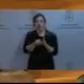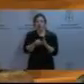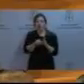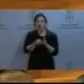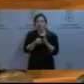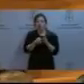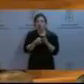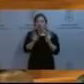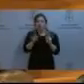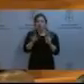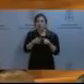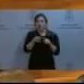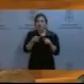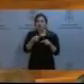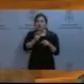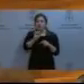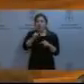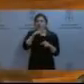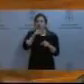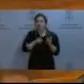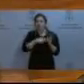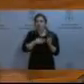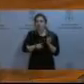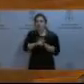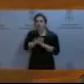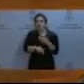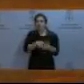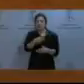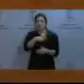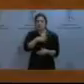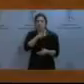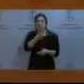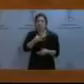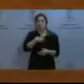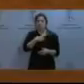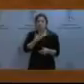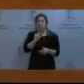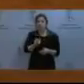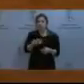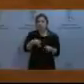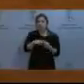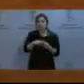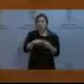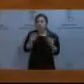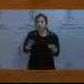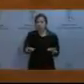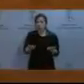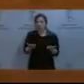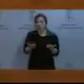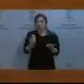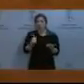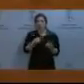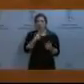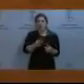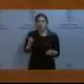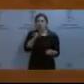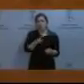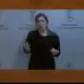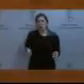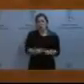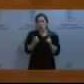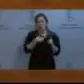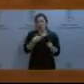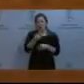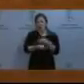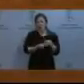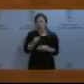ojos y ponen obstáculos para impedir avanzar. No se puede decir que con los medios actuales y las condiciones descritas, repito, independientemente de lo que se quiera hacer